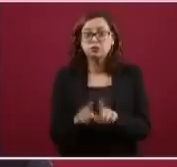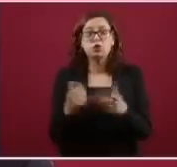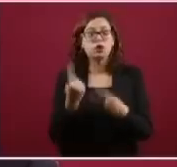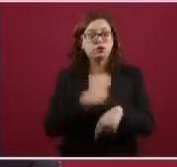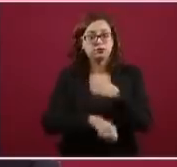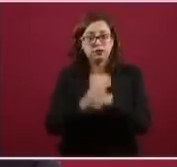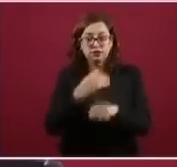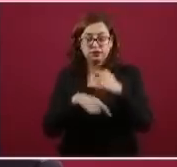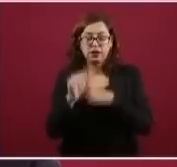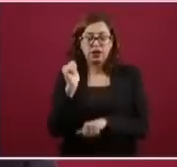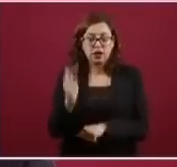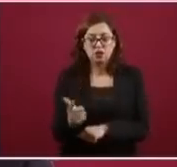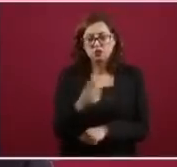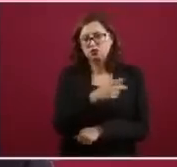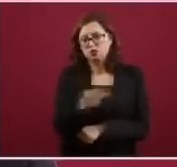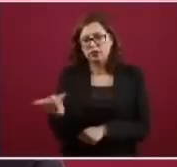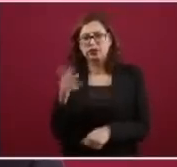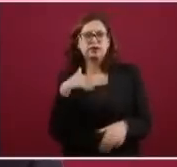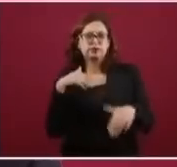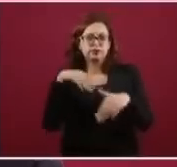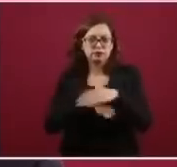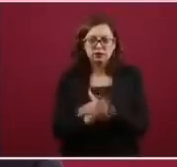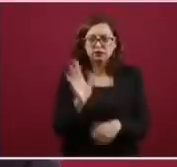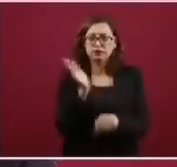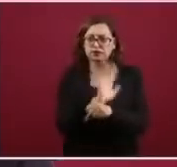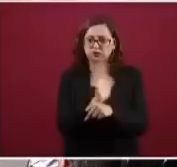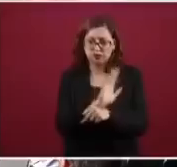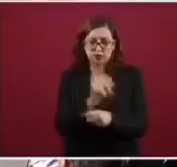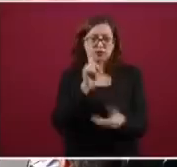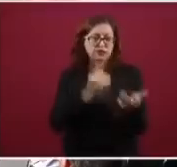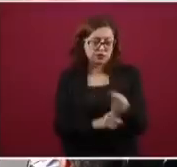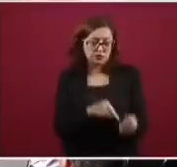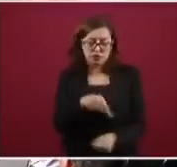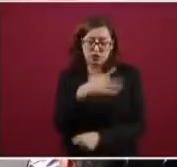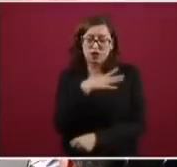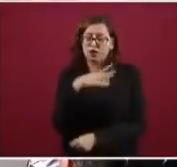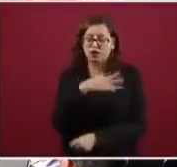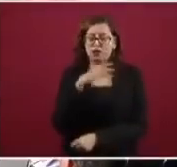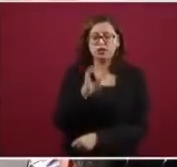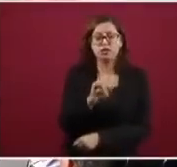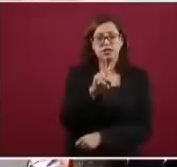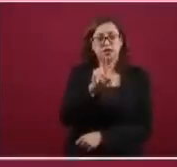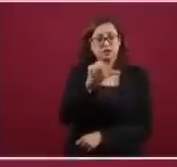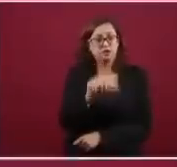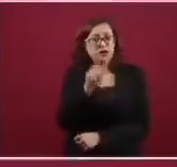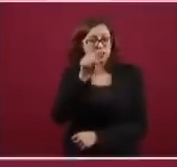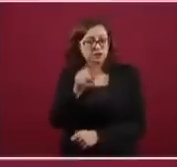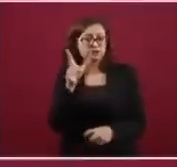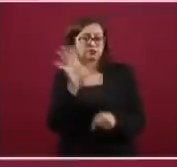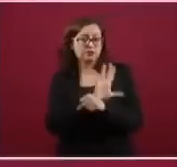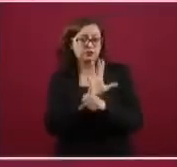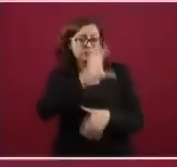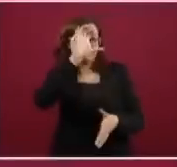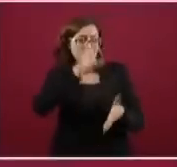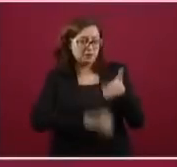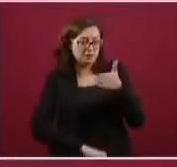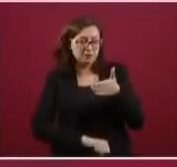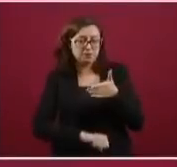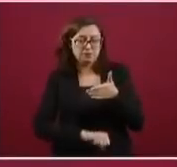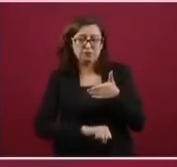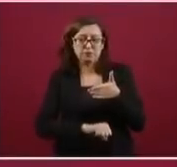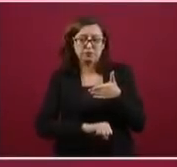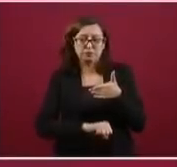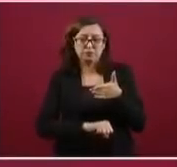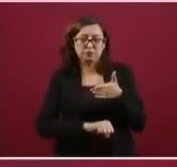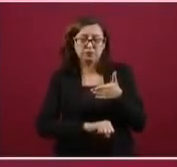alguna tienda cuando ustedes van al cine en realidad hay un iba asociado ahí y ese iba a ser es retenido por la